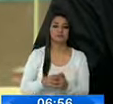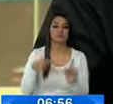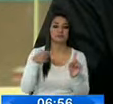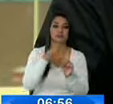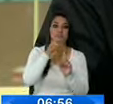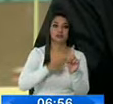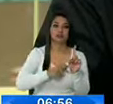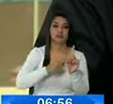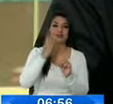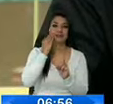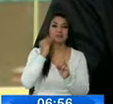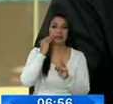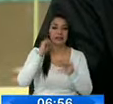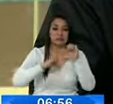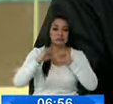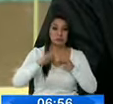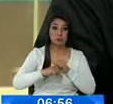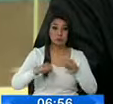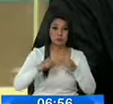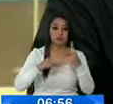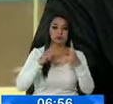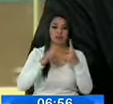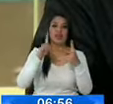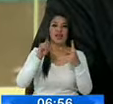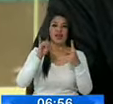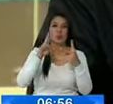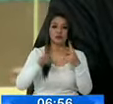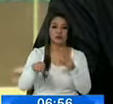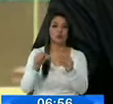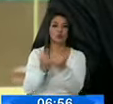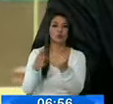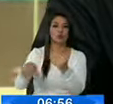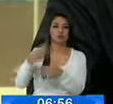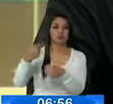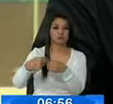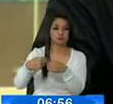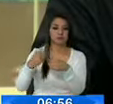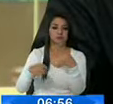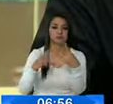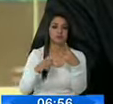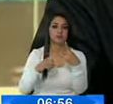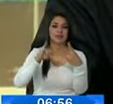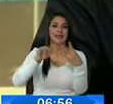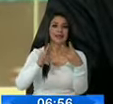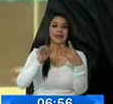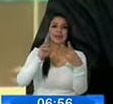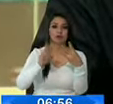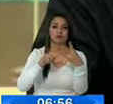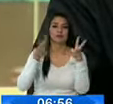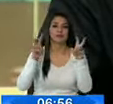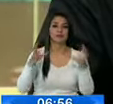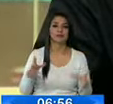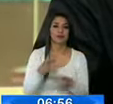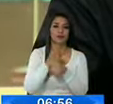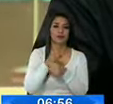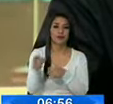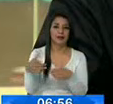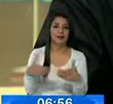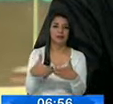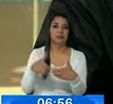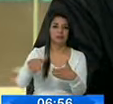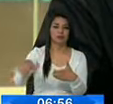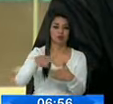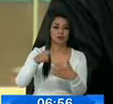en explosivos, Darwin, miembro activo de los Guachos, siguiente, Jairo A., seguridad del equipo de seguridad